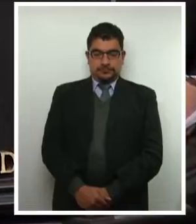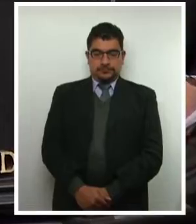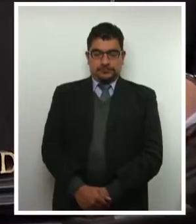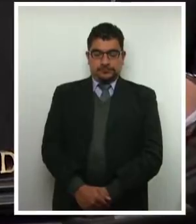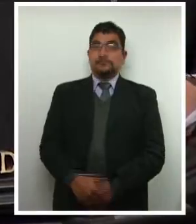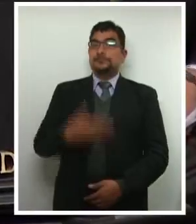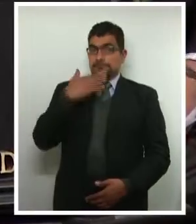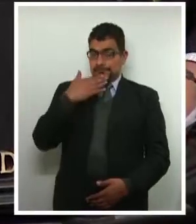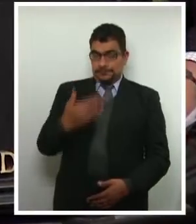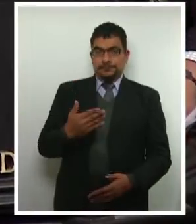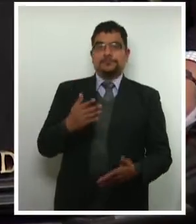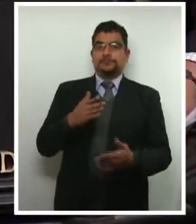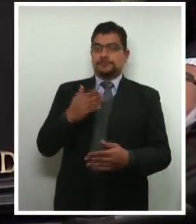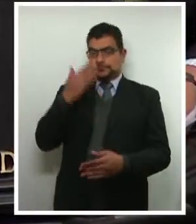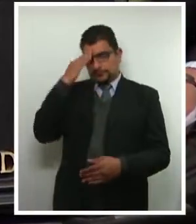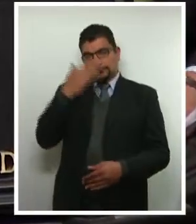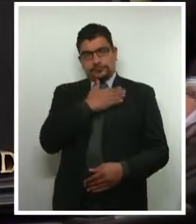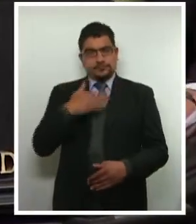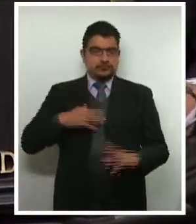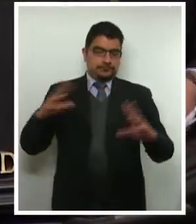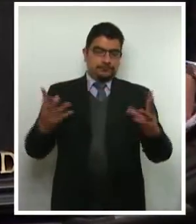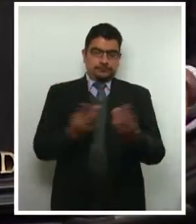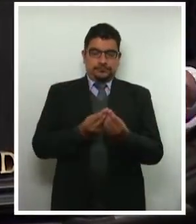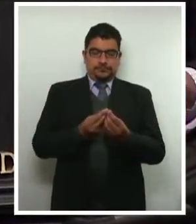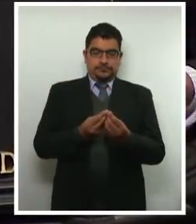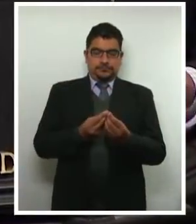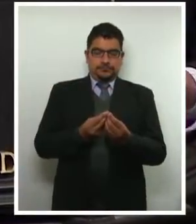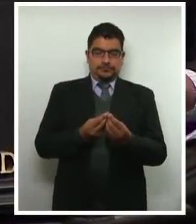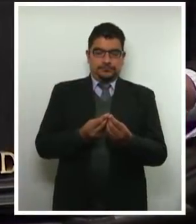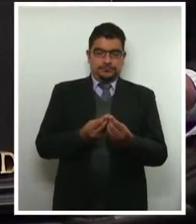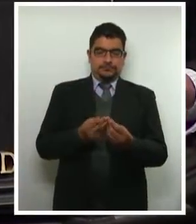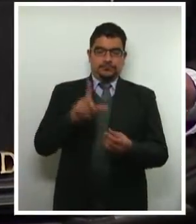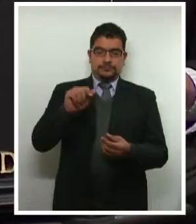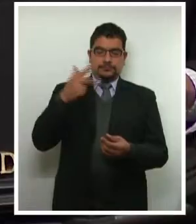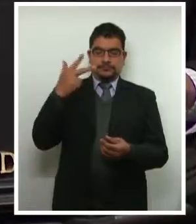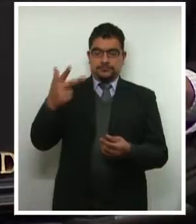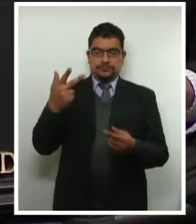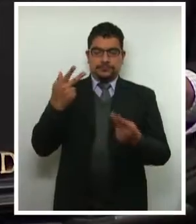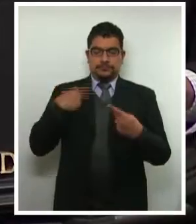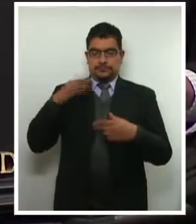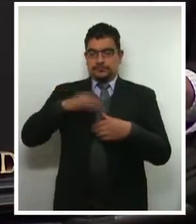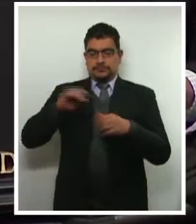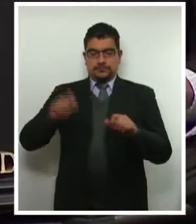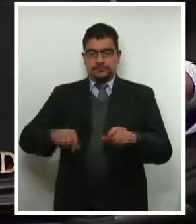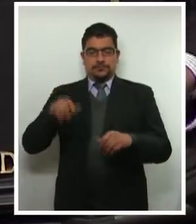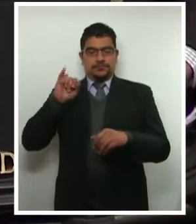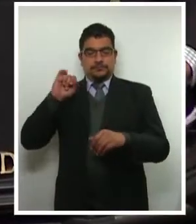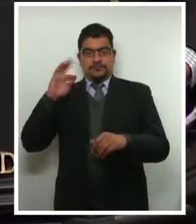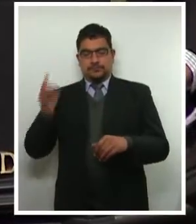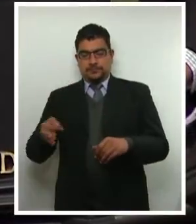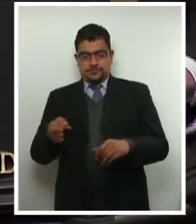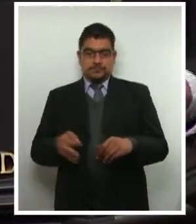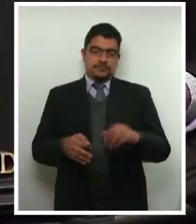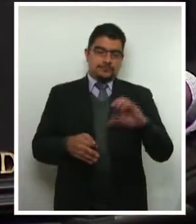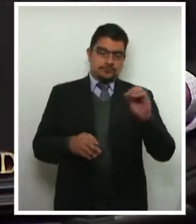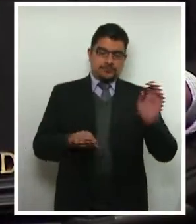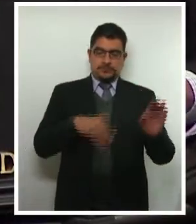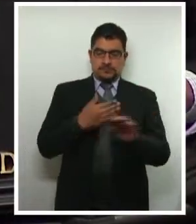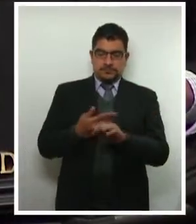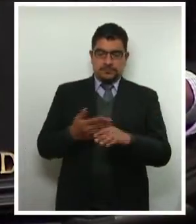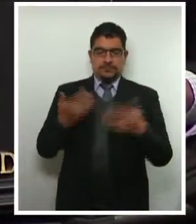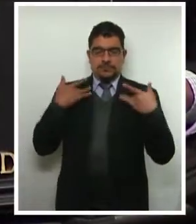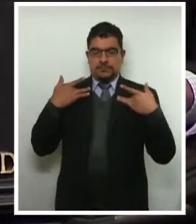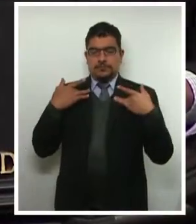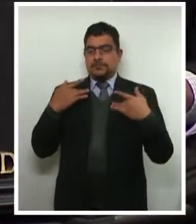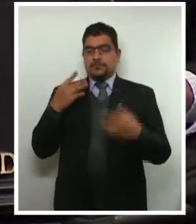Muy bien. Señor presidente, se emitieron 78 votos a favor, 0 en contra